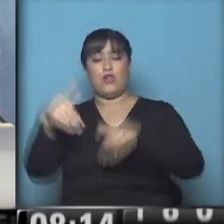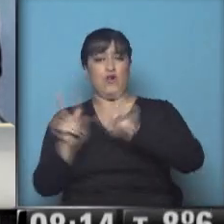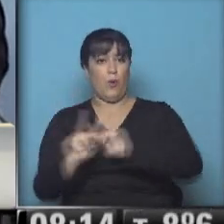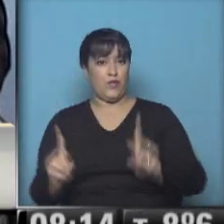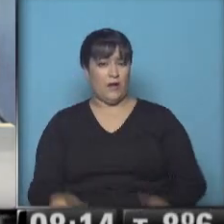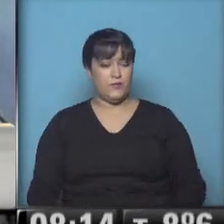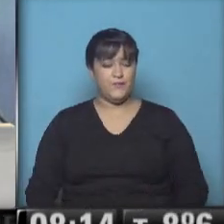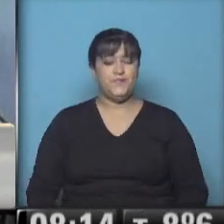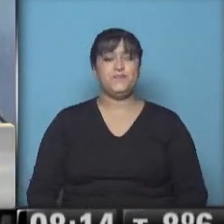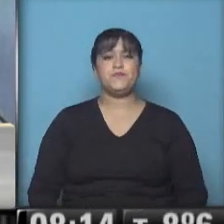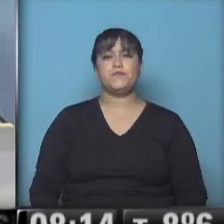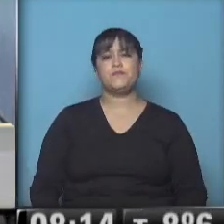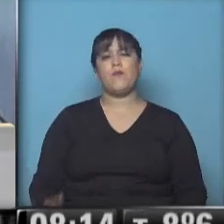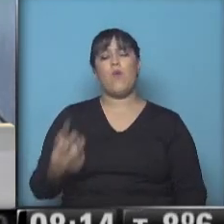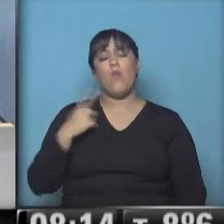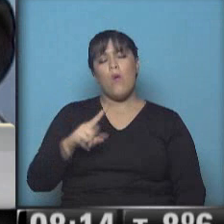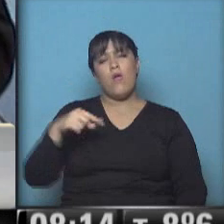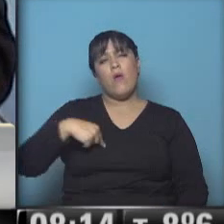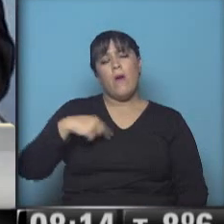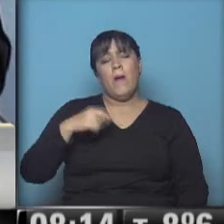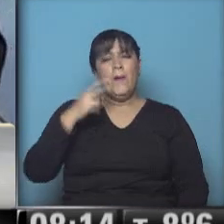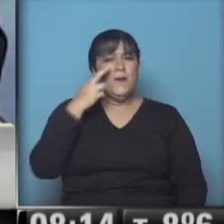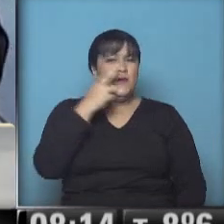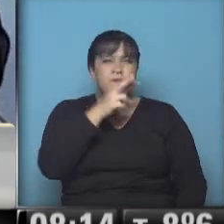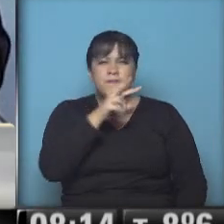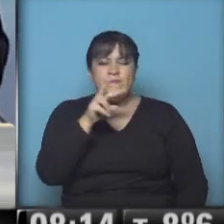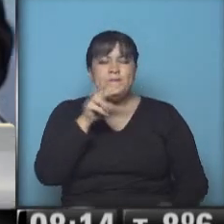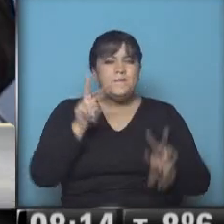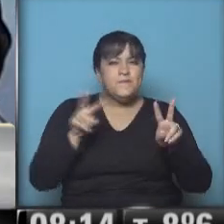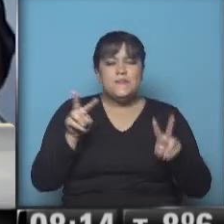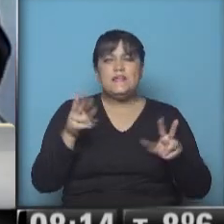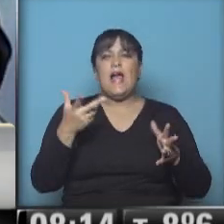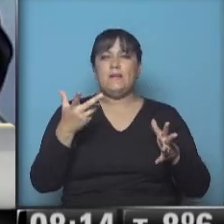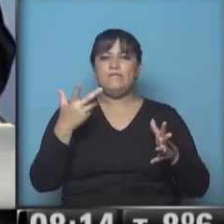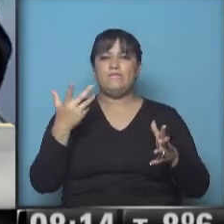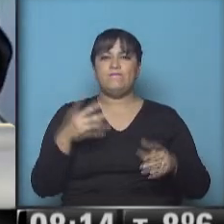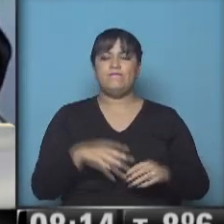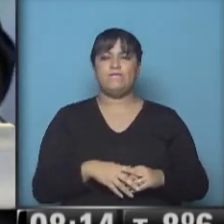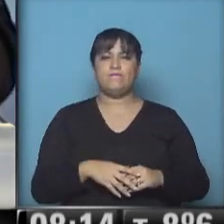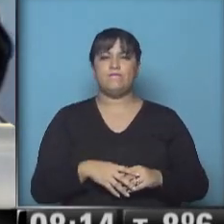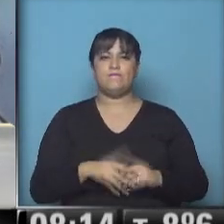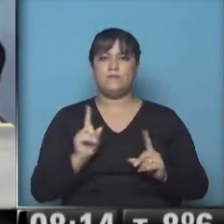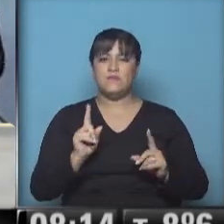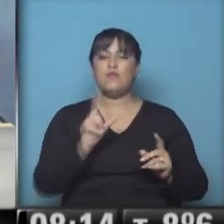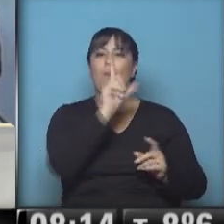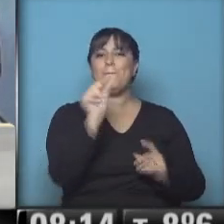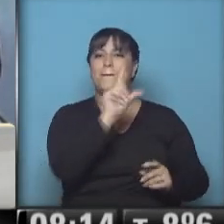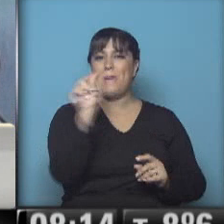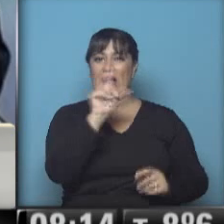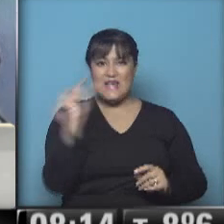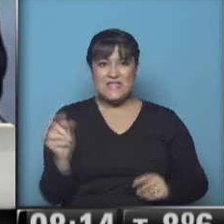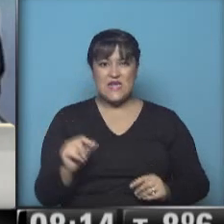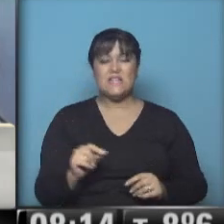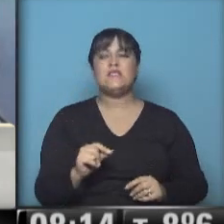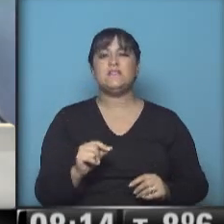abstuvieron cuando uno mide mira mira con un color todos los países que han eh efectivamente